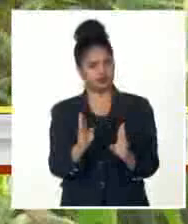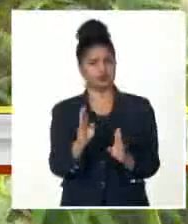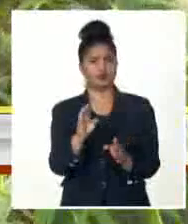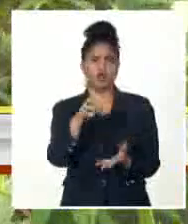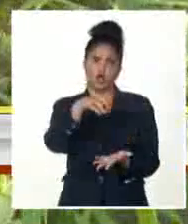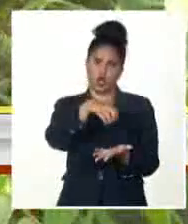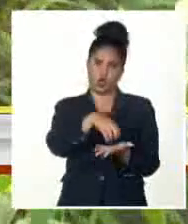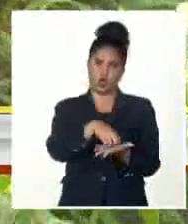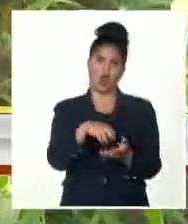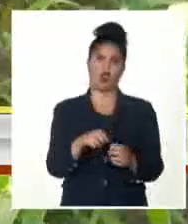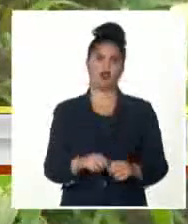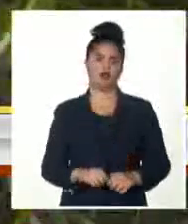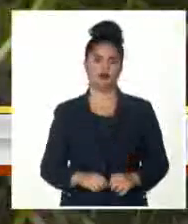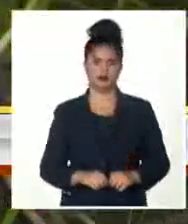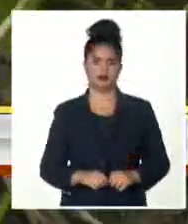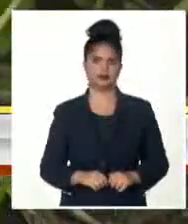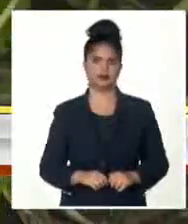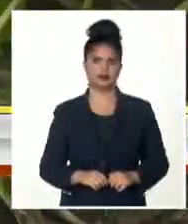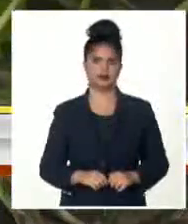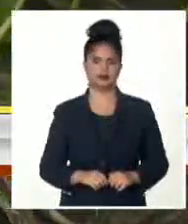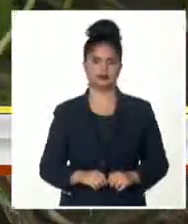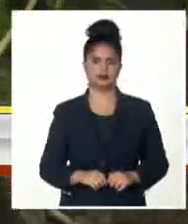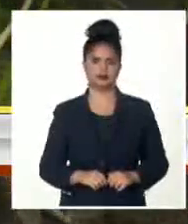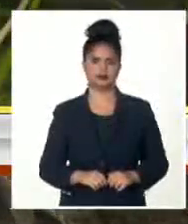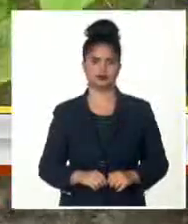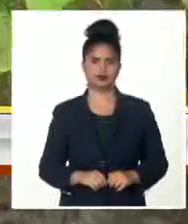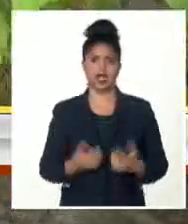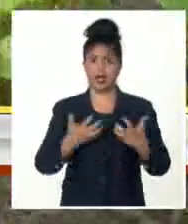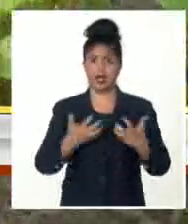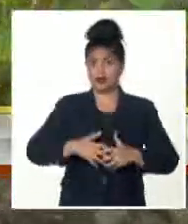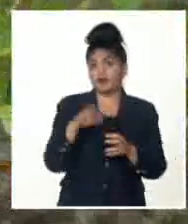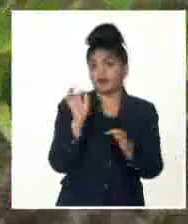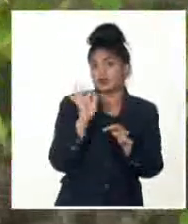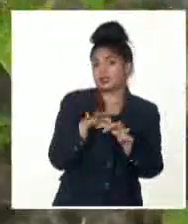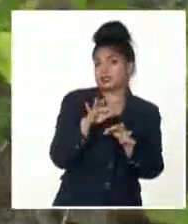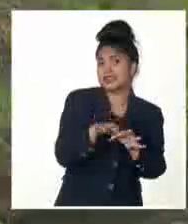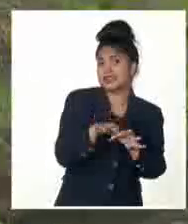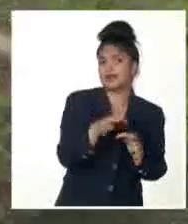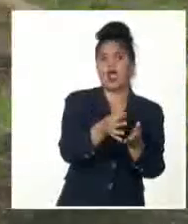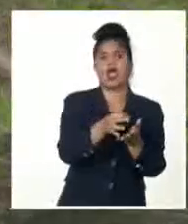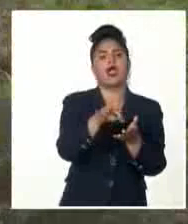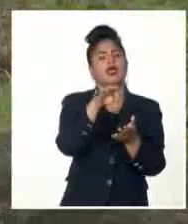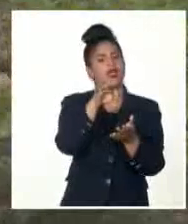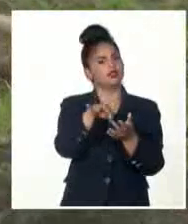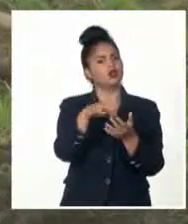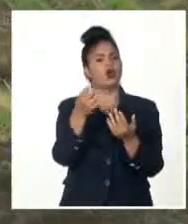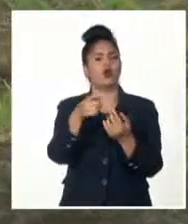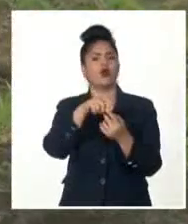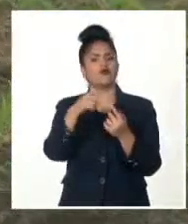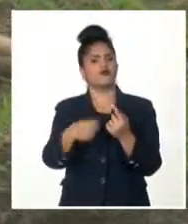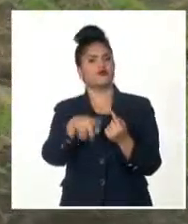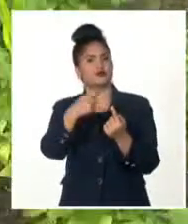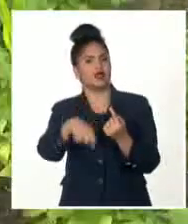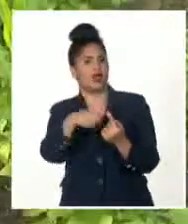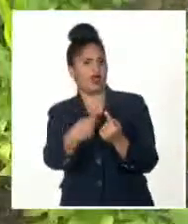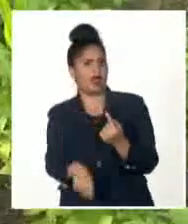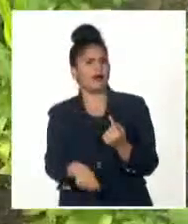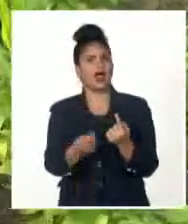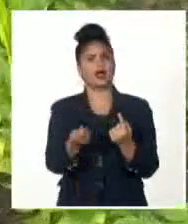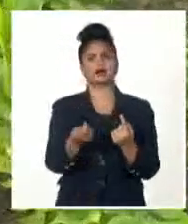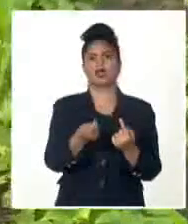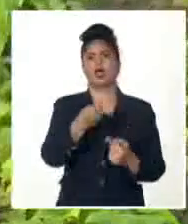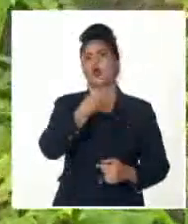en el municipio Songo La Maya. Frijoles, yuca, calabaza, boniato y plátano se siembran en este terreno de más